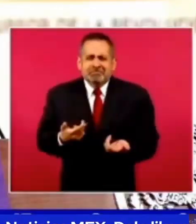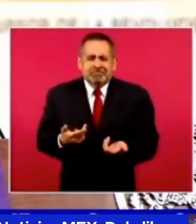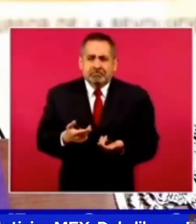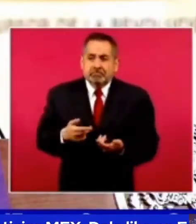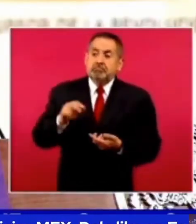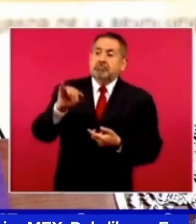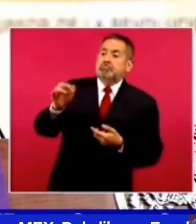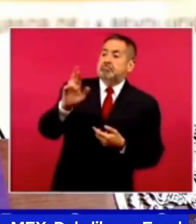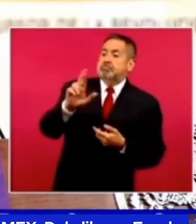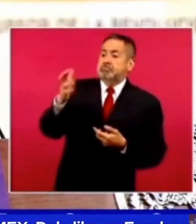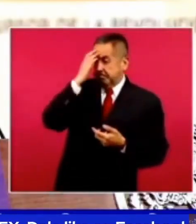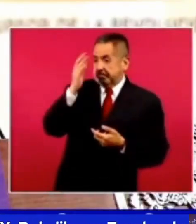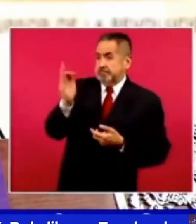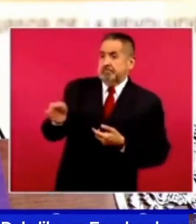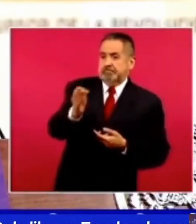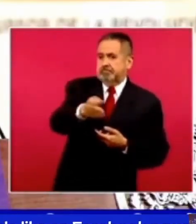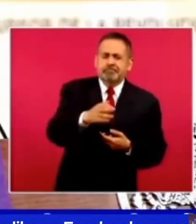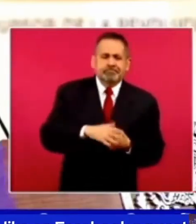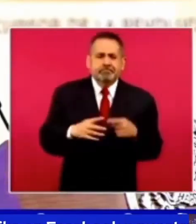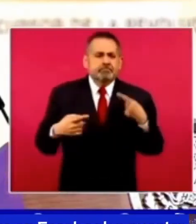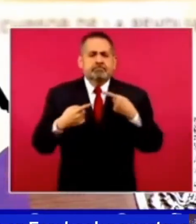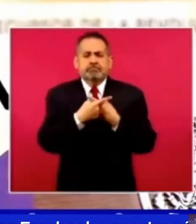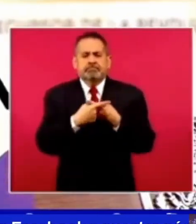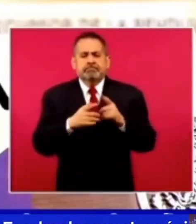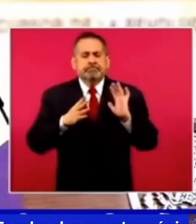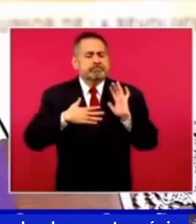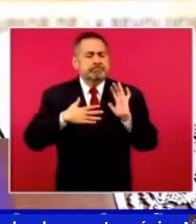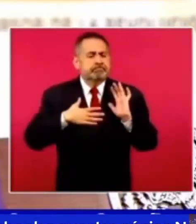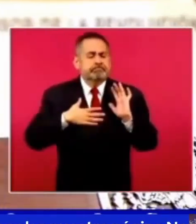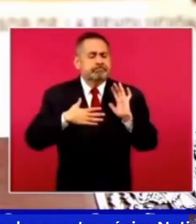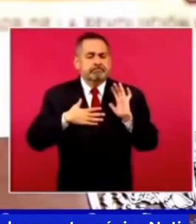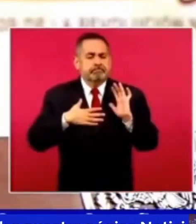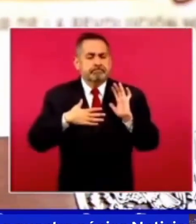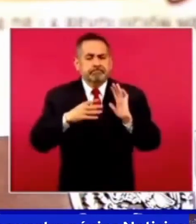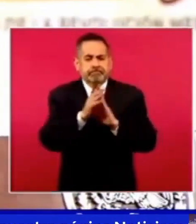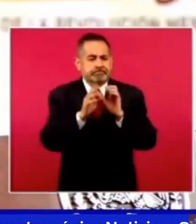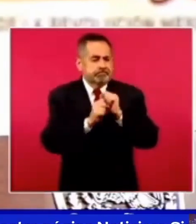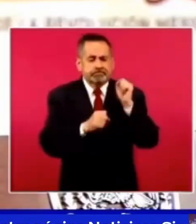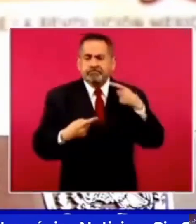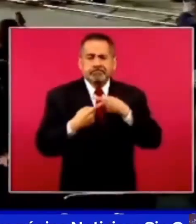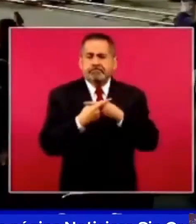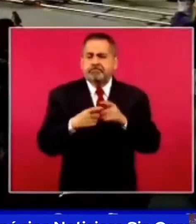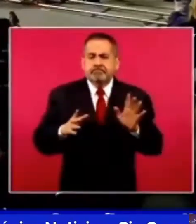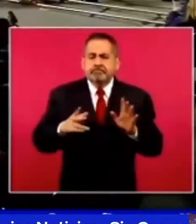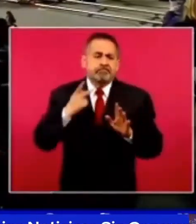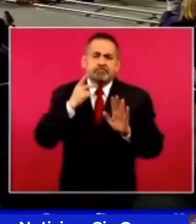Es contraria a nuestros principios de política exterior.